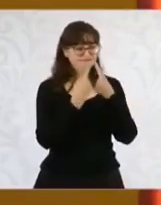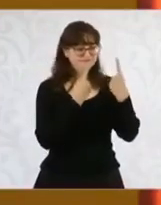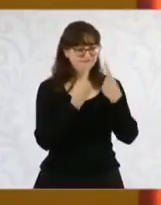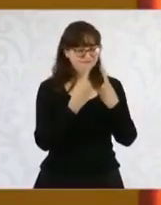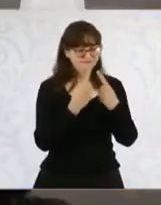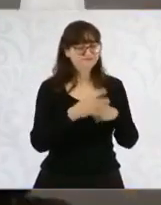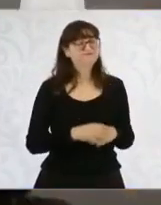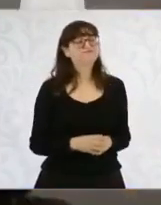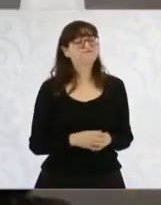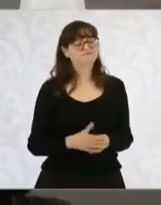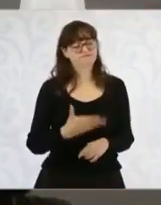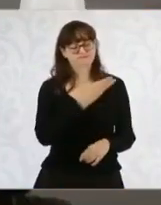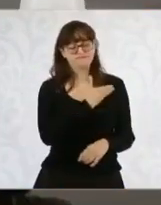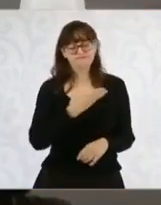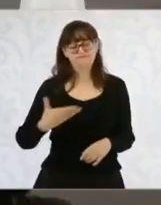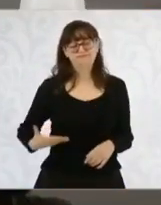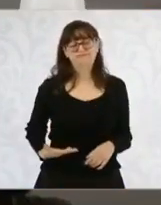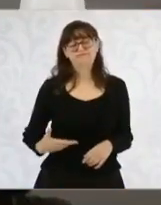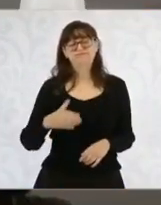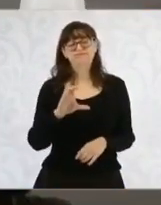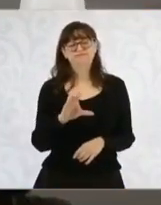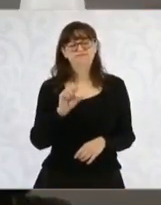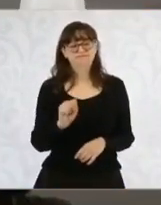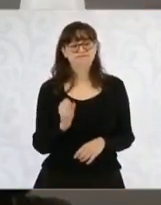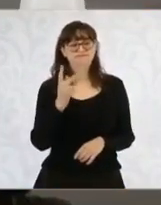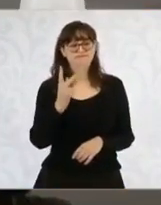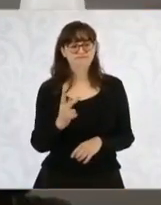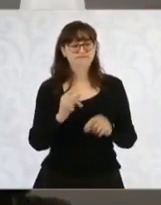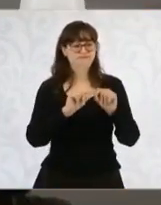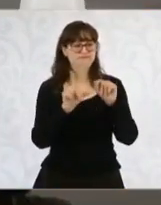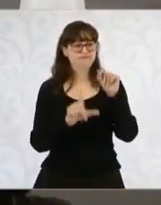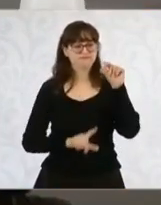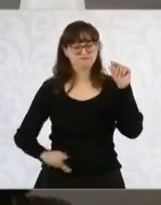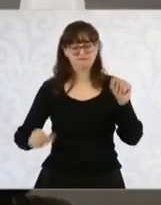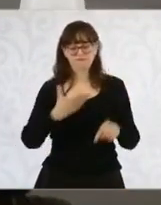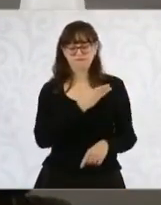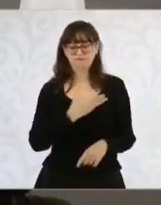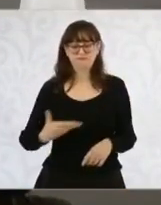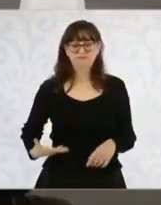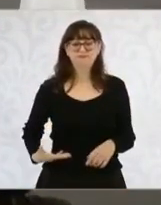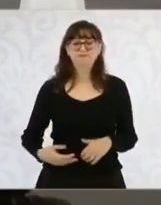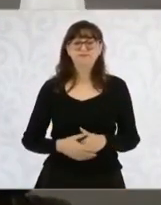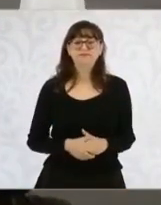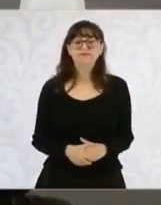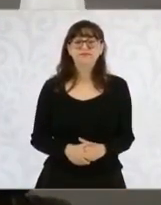Claudia sheim pardo presidenta constitucional de los Estados Unidos Mexicanos